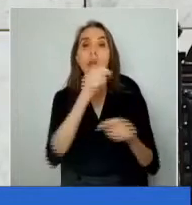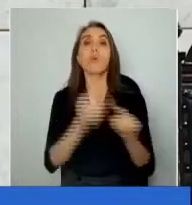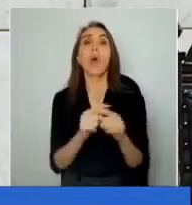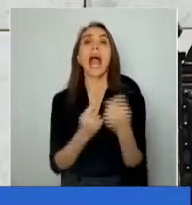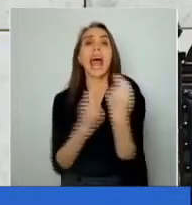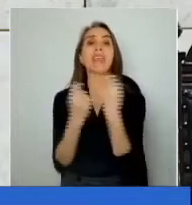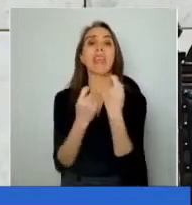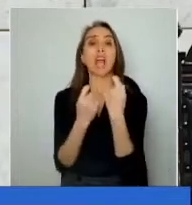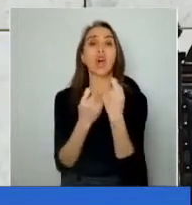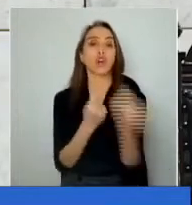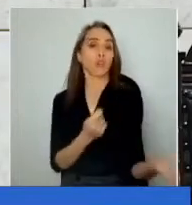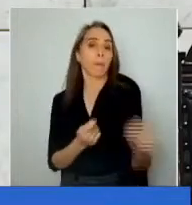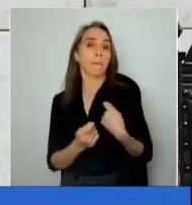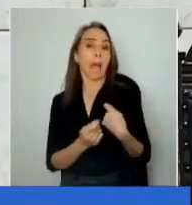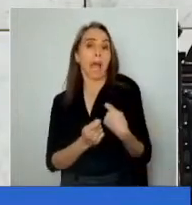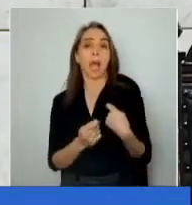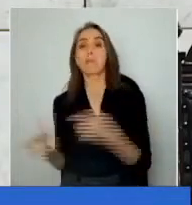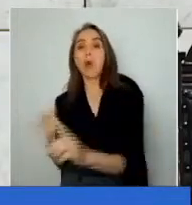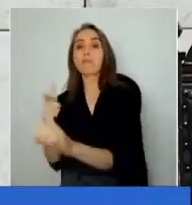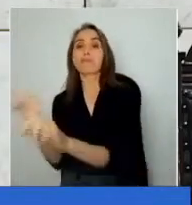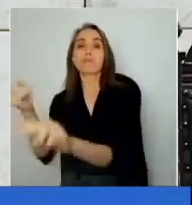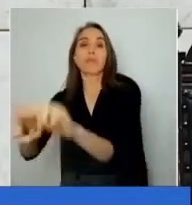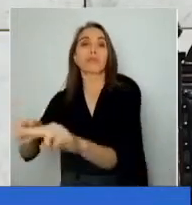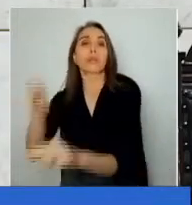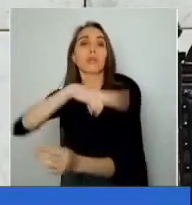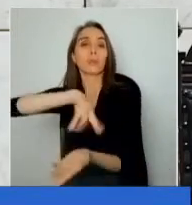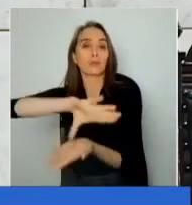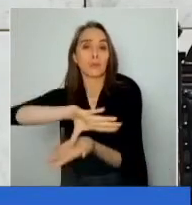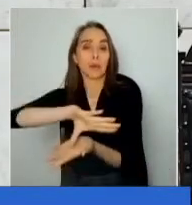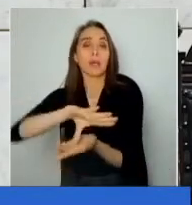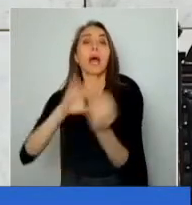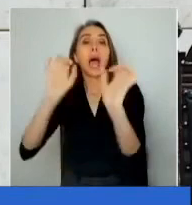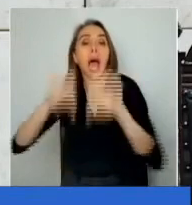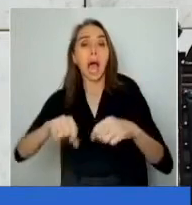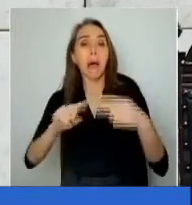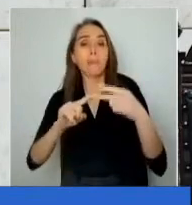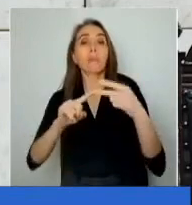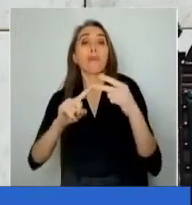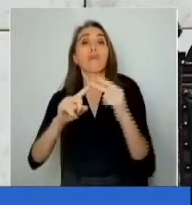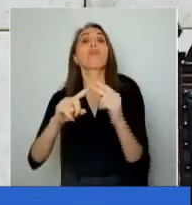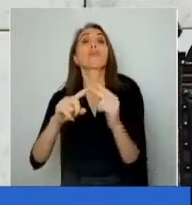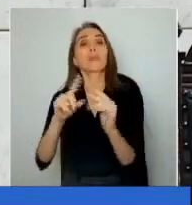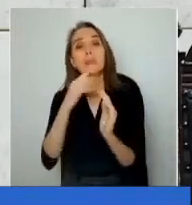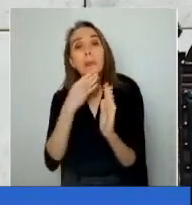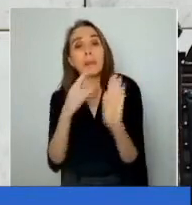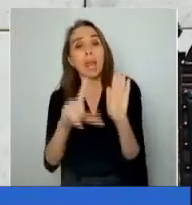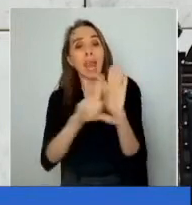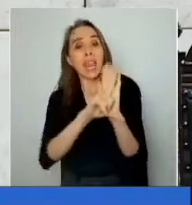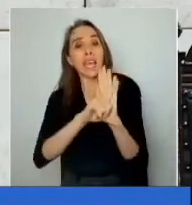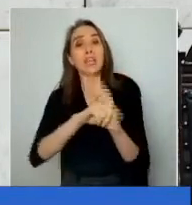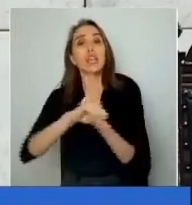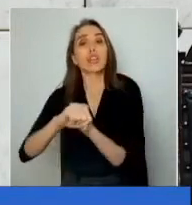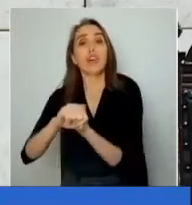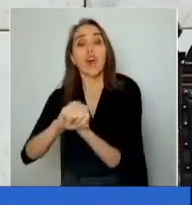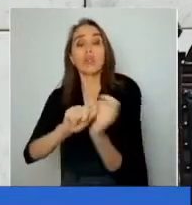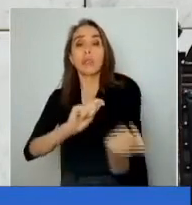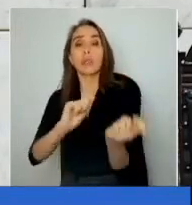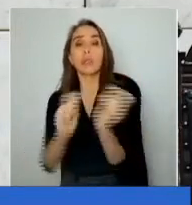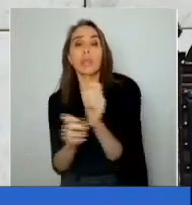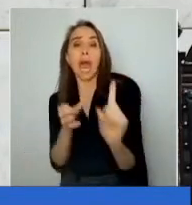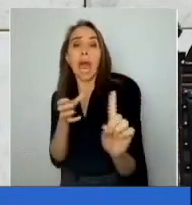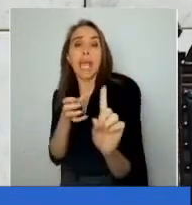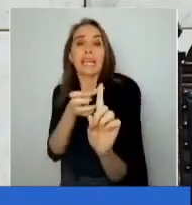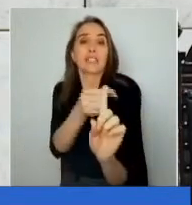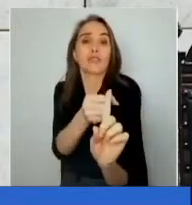país aprobamos también la ley anti distorsión porque no podemos permitir que estas bandas criminales